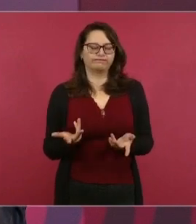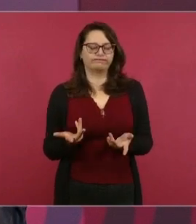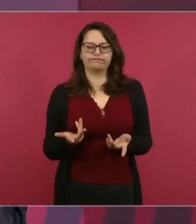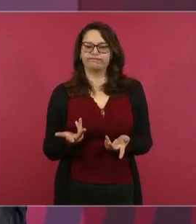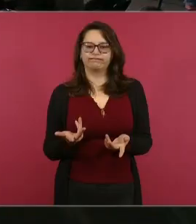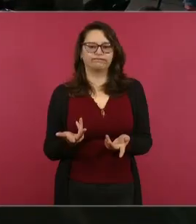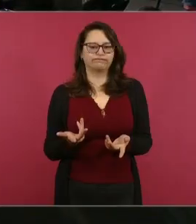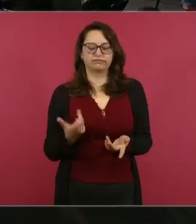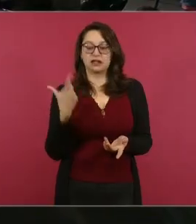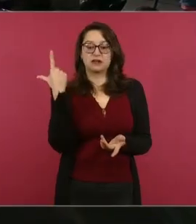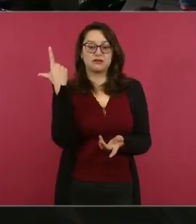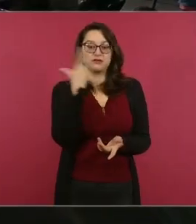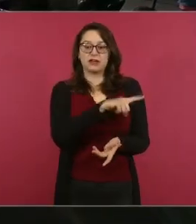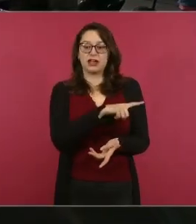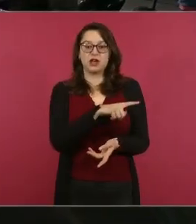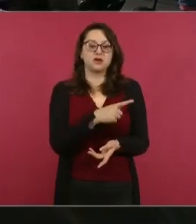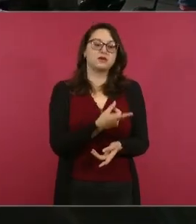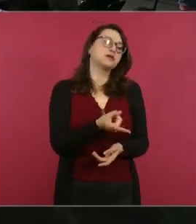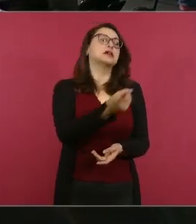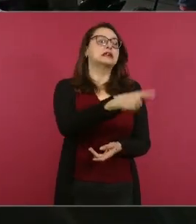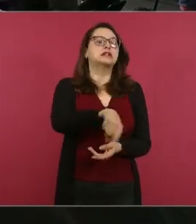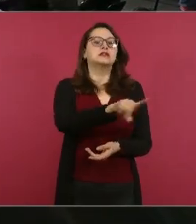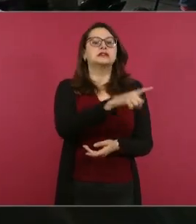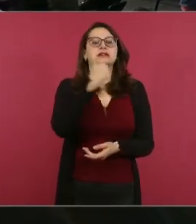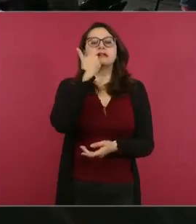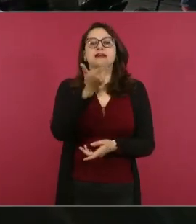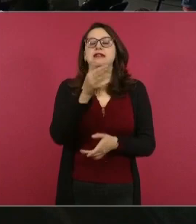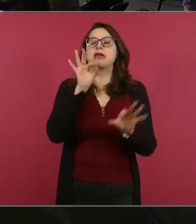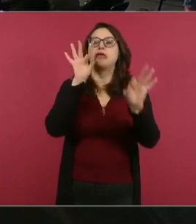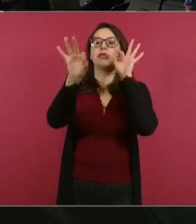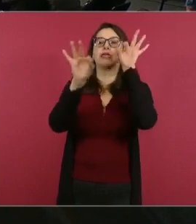queriendo manipular a la población.